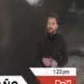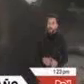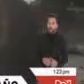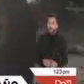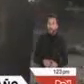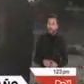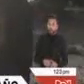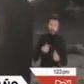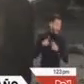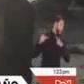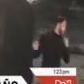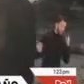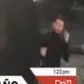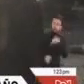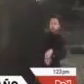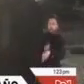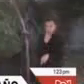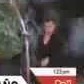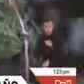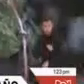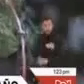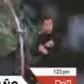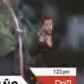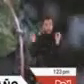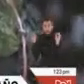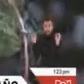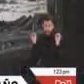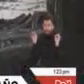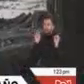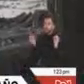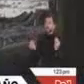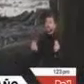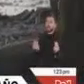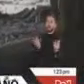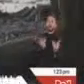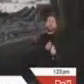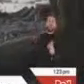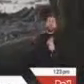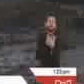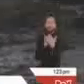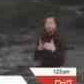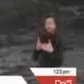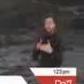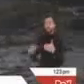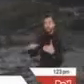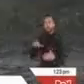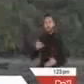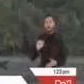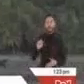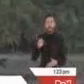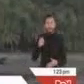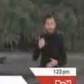pero no parece haber rastro de maldad en sus corazones. O será por estos baños florales, como los que hacen en Panguí, otro corregimiento que parece sacado de un